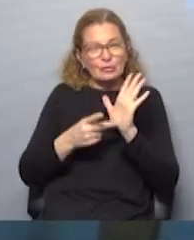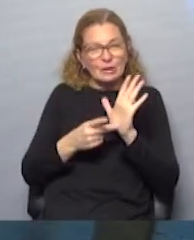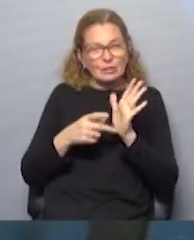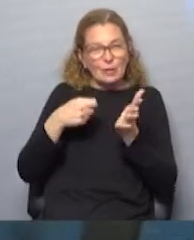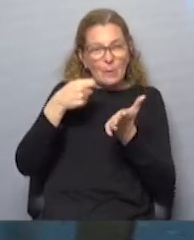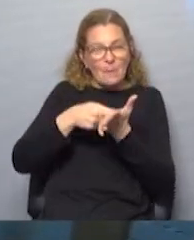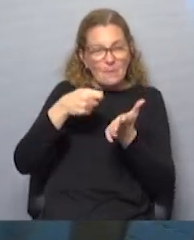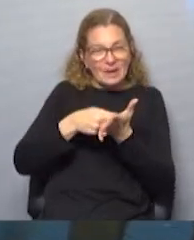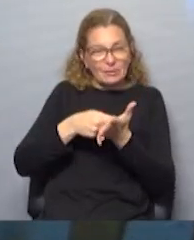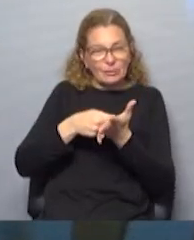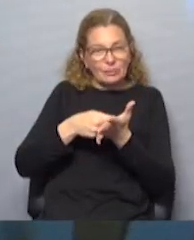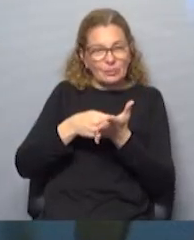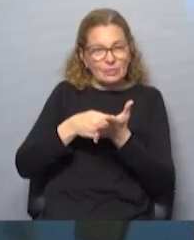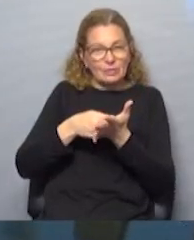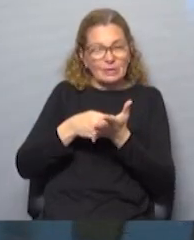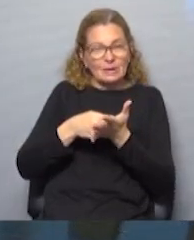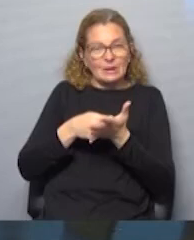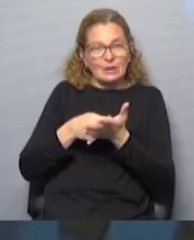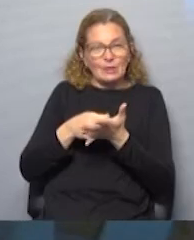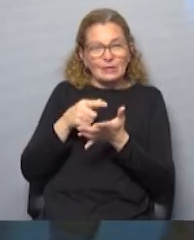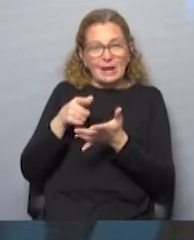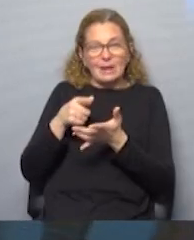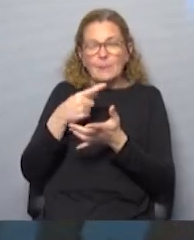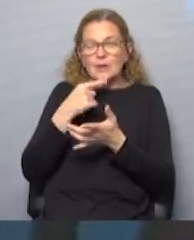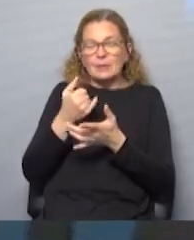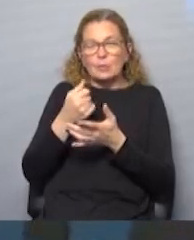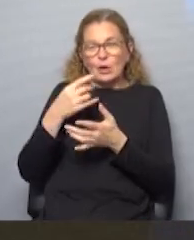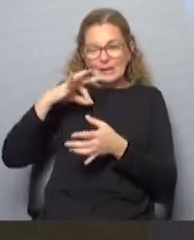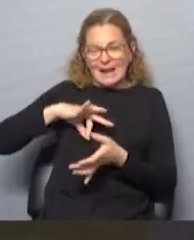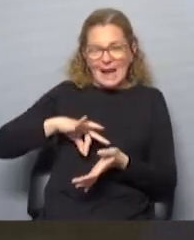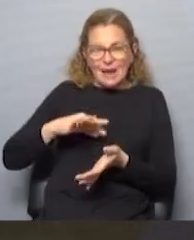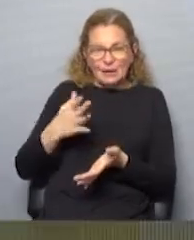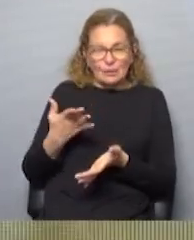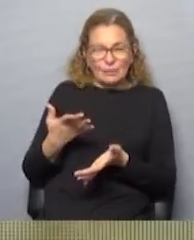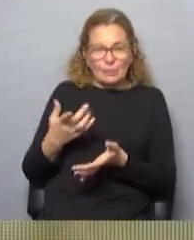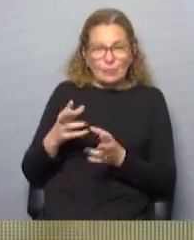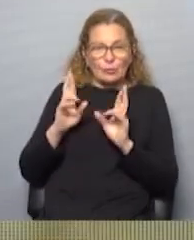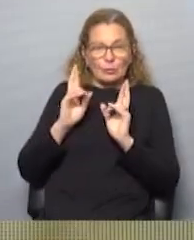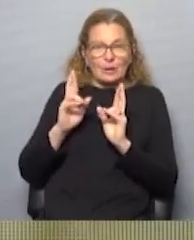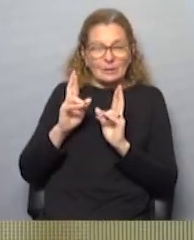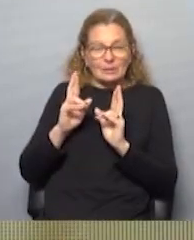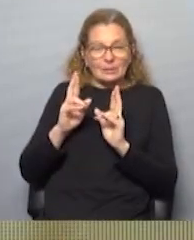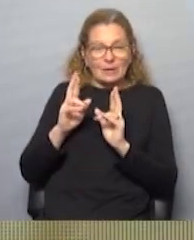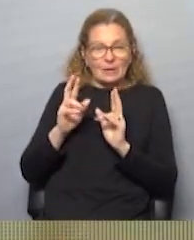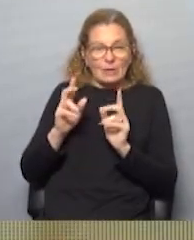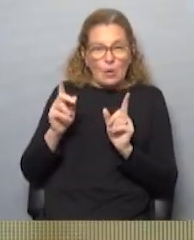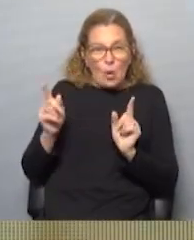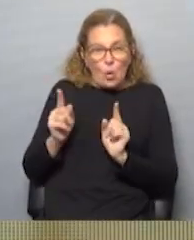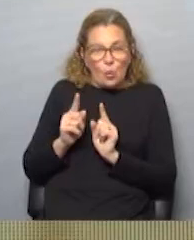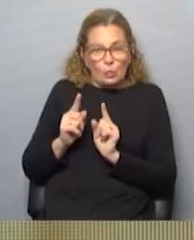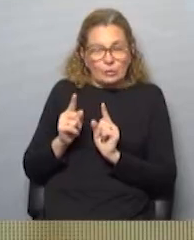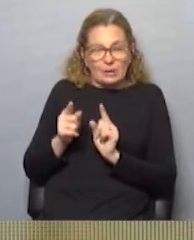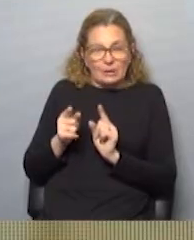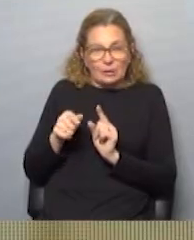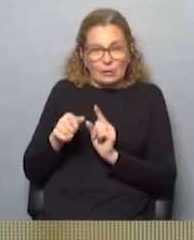peso congela peso corriendo o sea tener igual en los salarios por suerte se reajustan y entonces